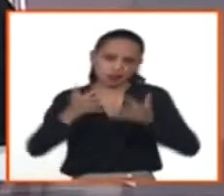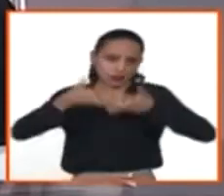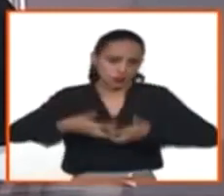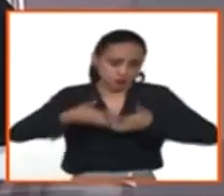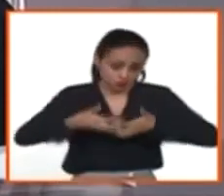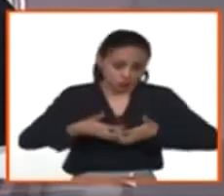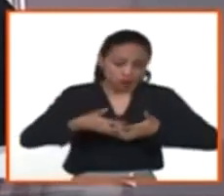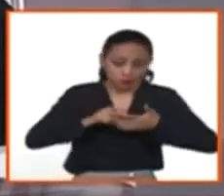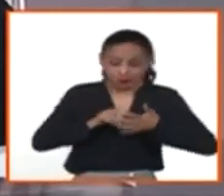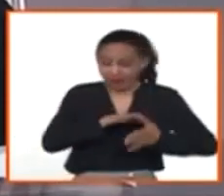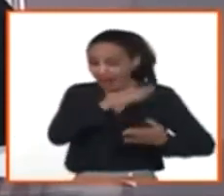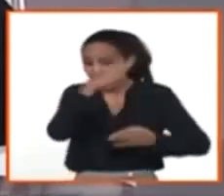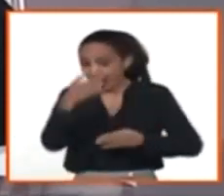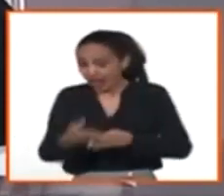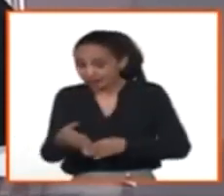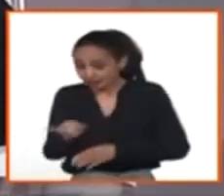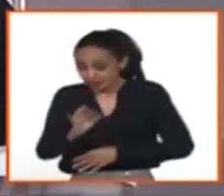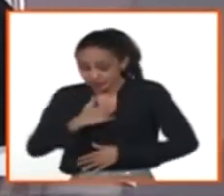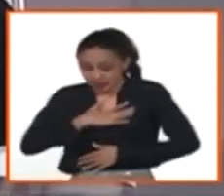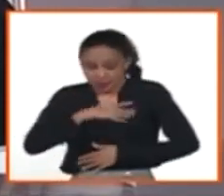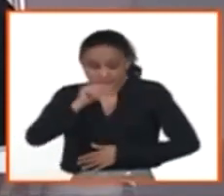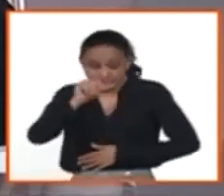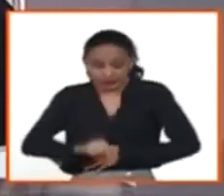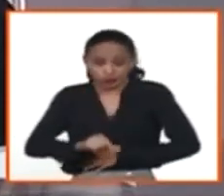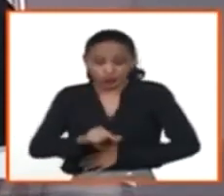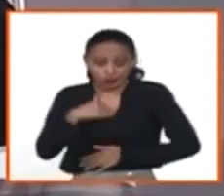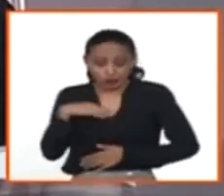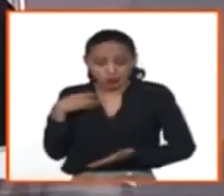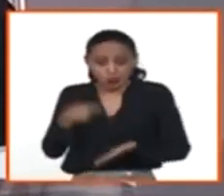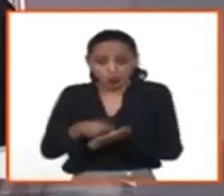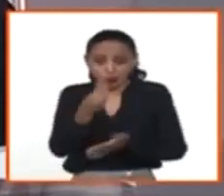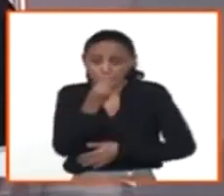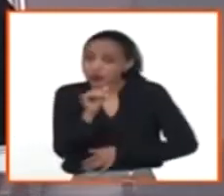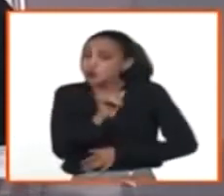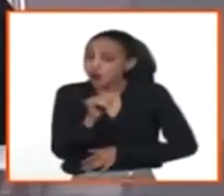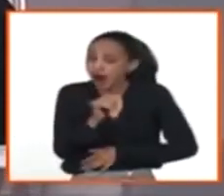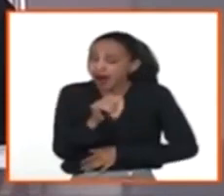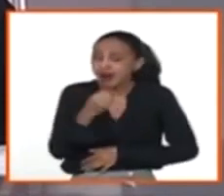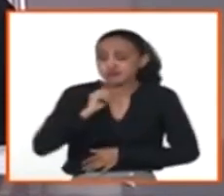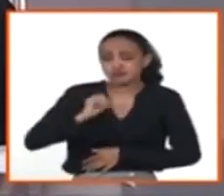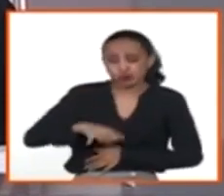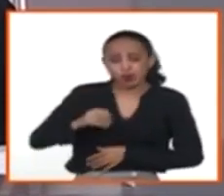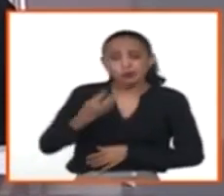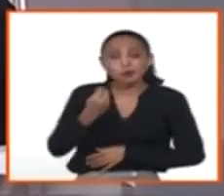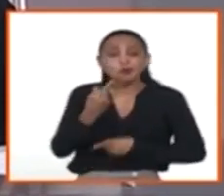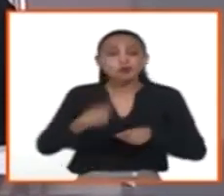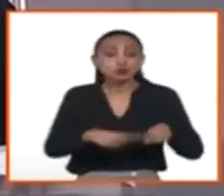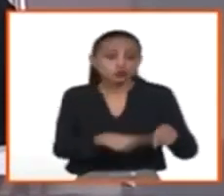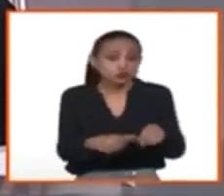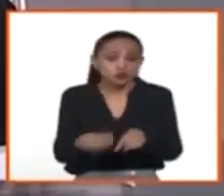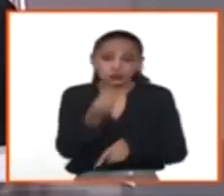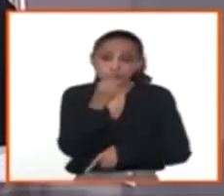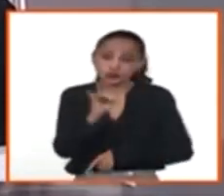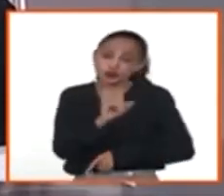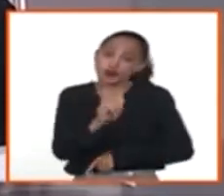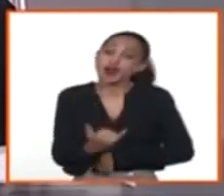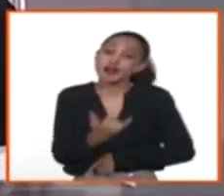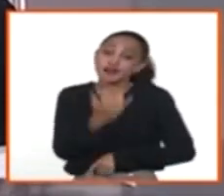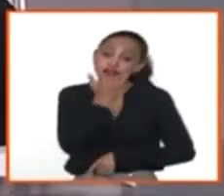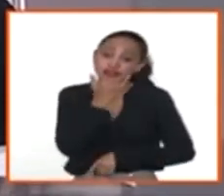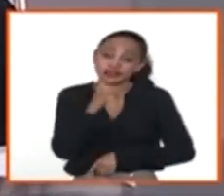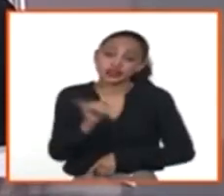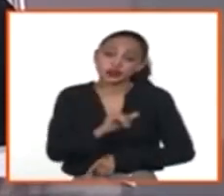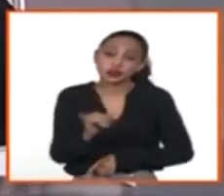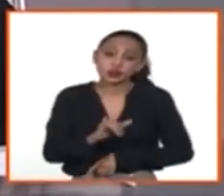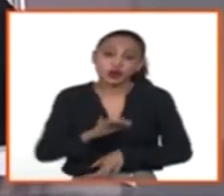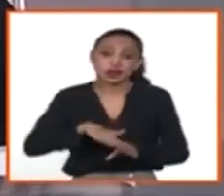producción como hasta los propios consumidores, que desperdiciamos muchos de estos alimentos, y por supuesto esto atenta también a la disponibilidad